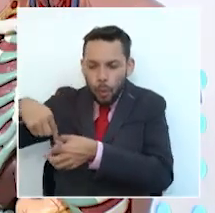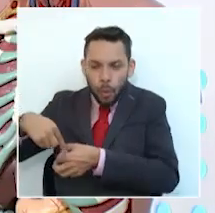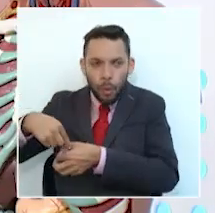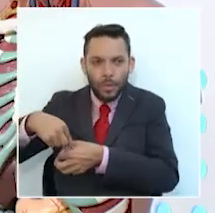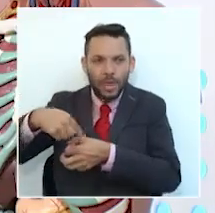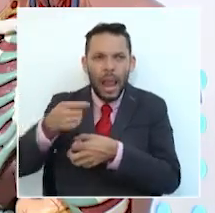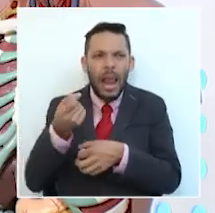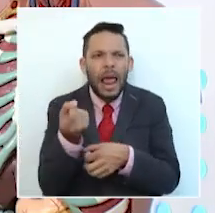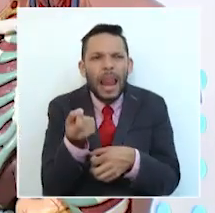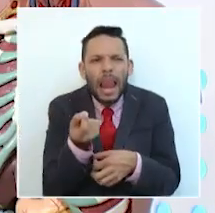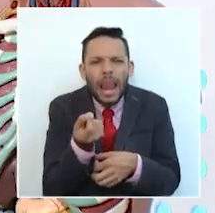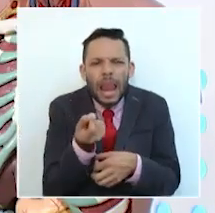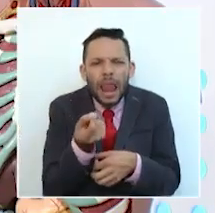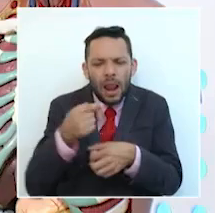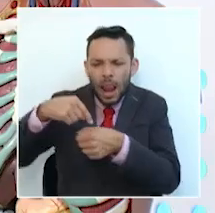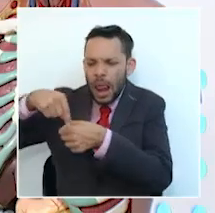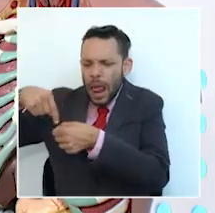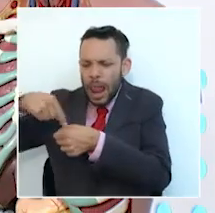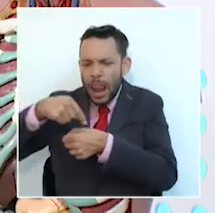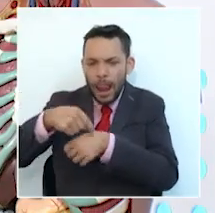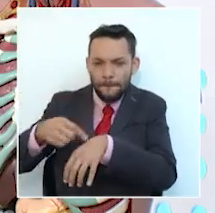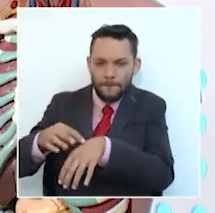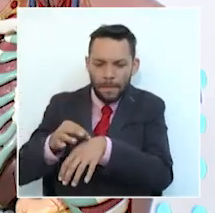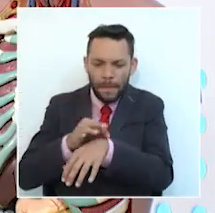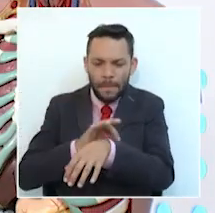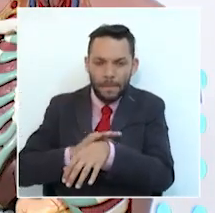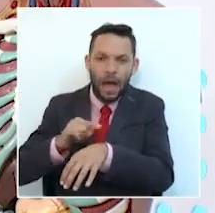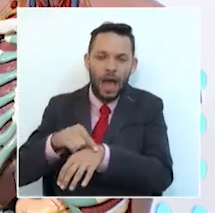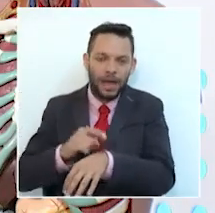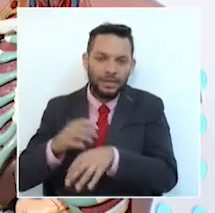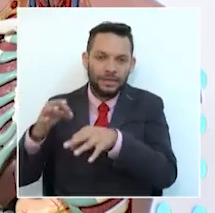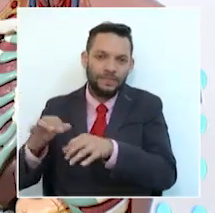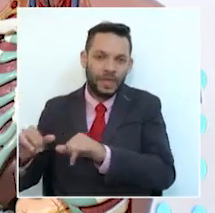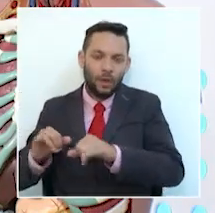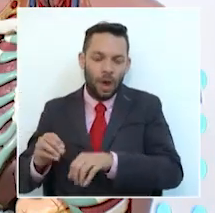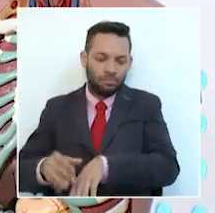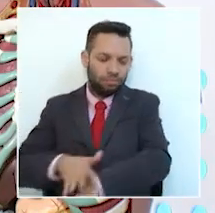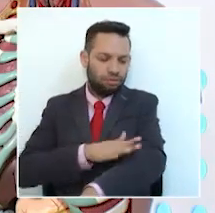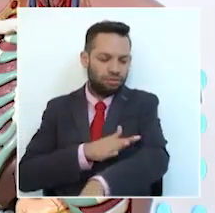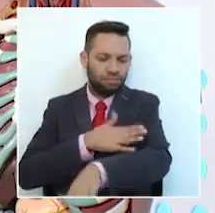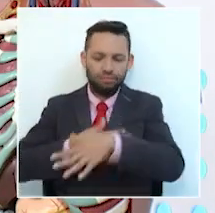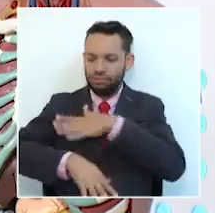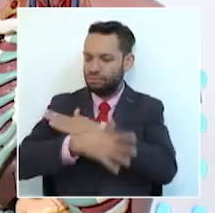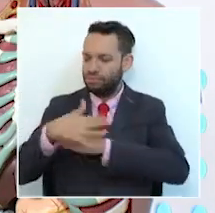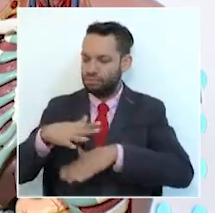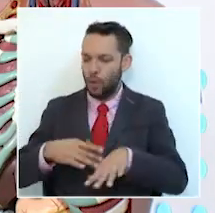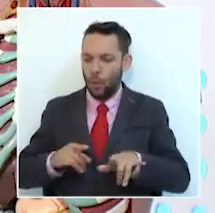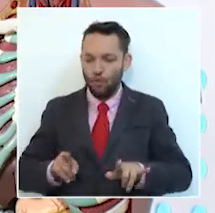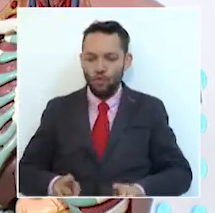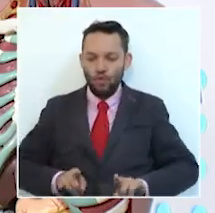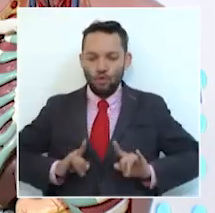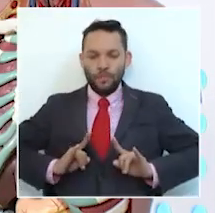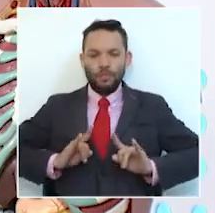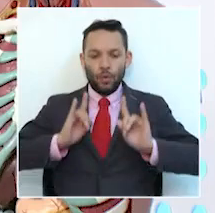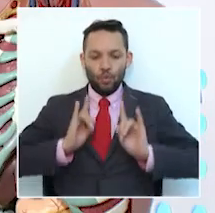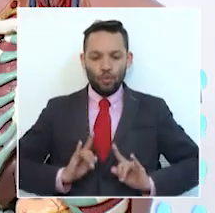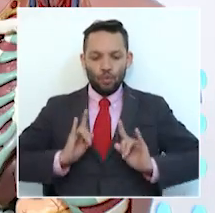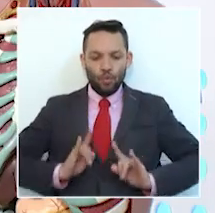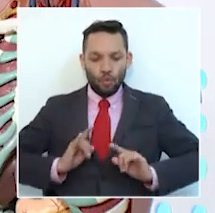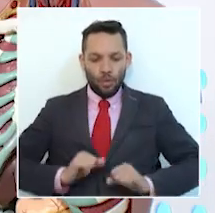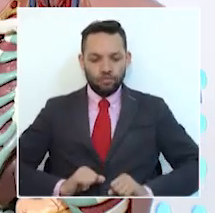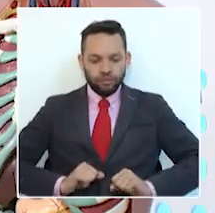se está aplicando un suero que el cuerpo es capaz de auto regular el absorbe lo que necesita